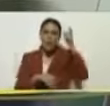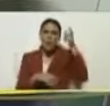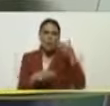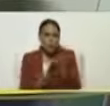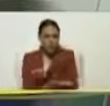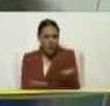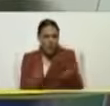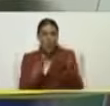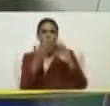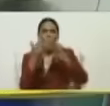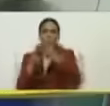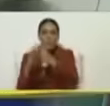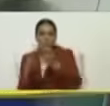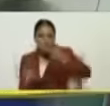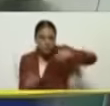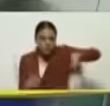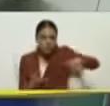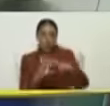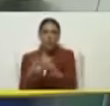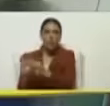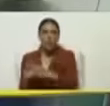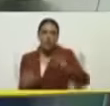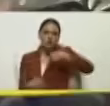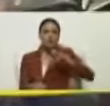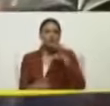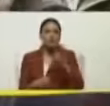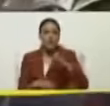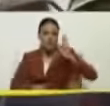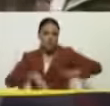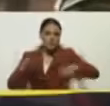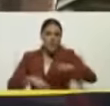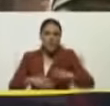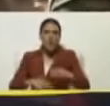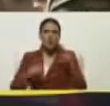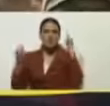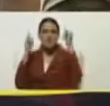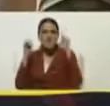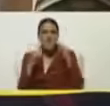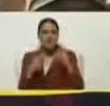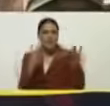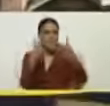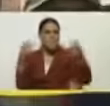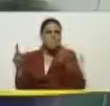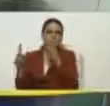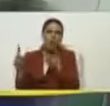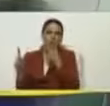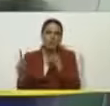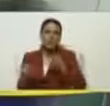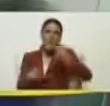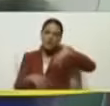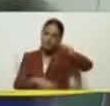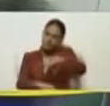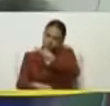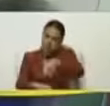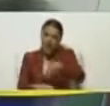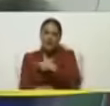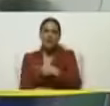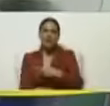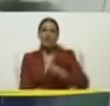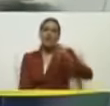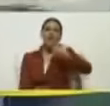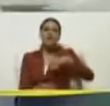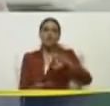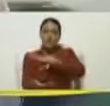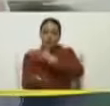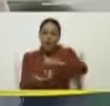comunidades de este país. Somos el tambor, somos la rumba, somos la poesía, somos el baile, somos el